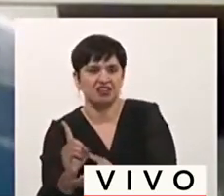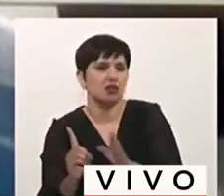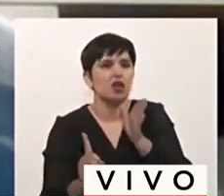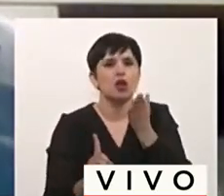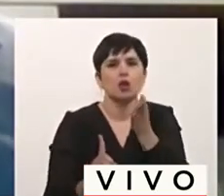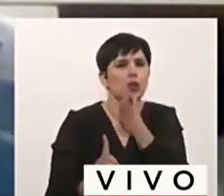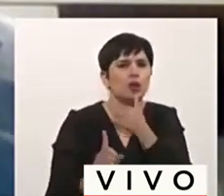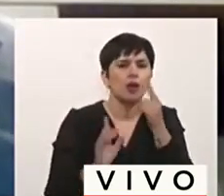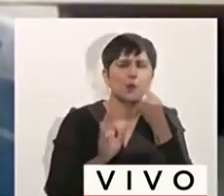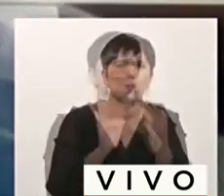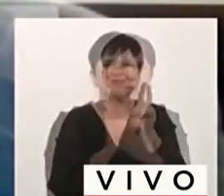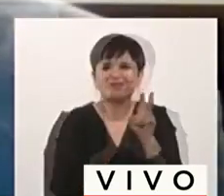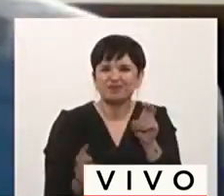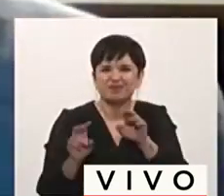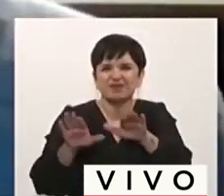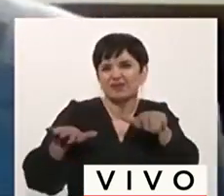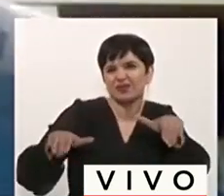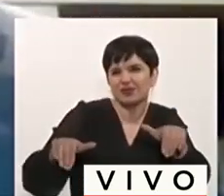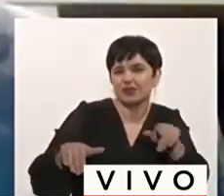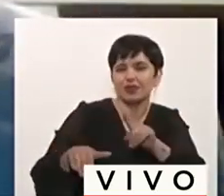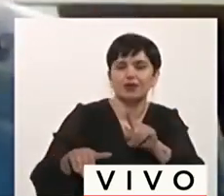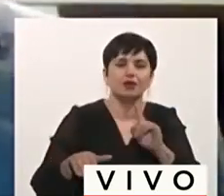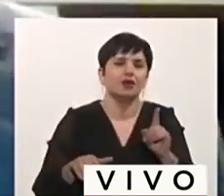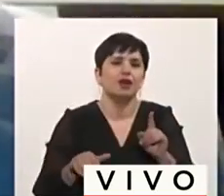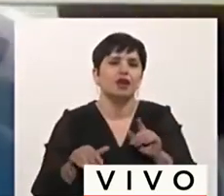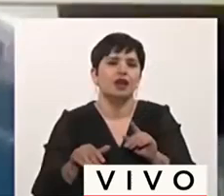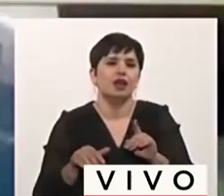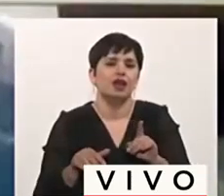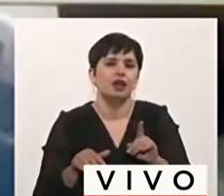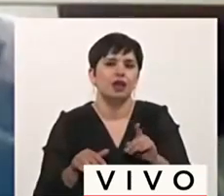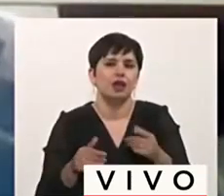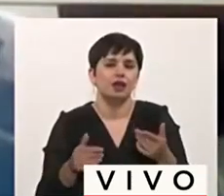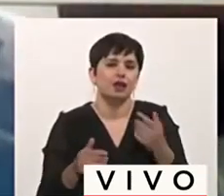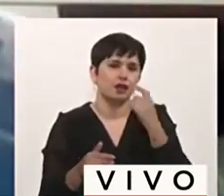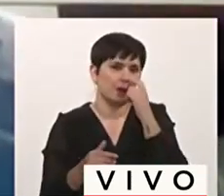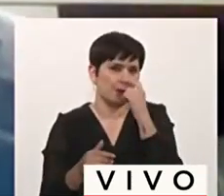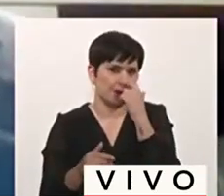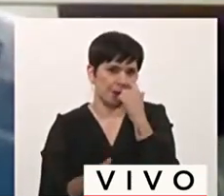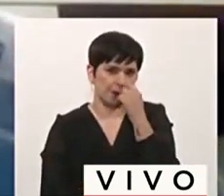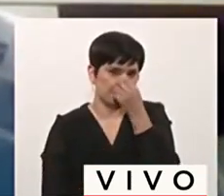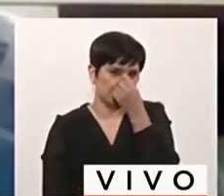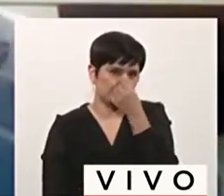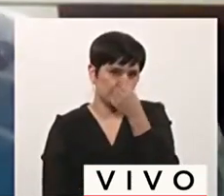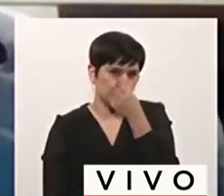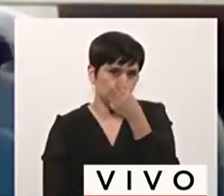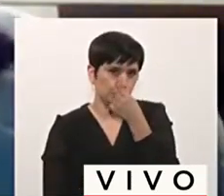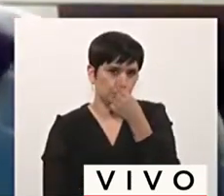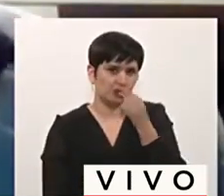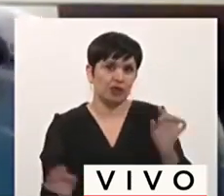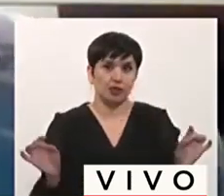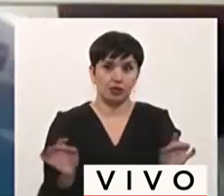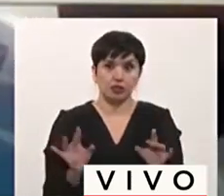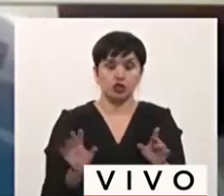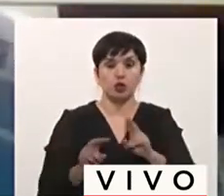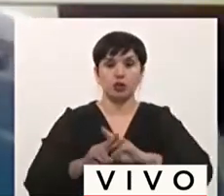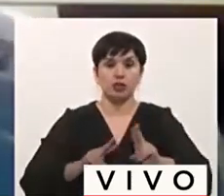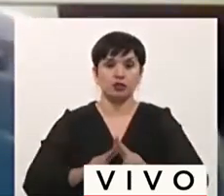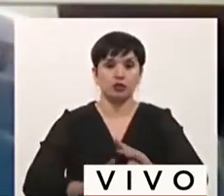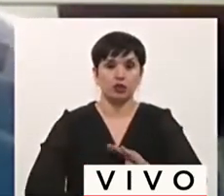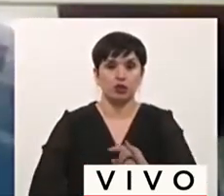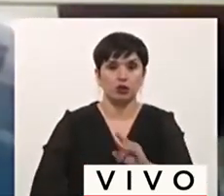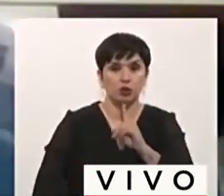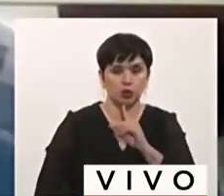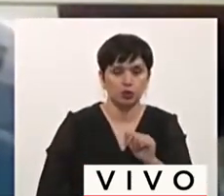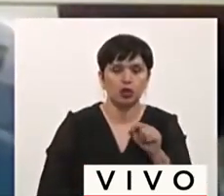que respalde este tipo de afirmación. El único efecto de llamada, si es que está mirando el presidente Piñera, es el show que hizo en Cúcuta. Ese fue un efecto de